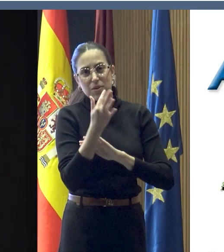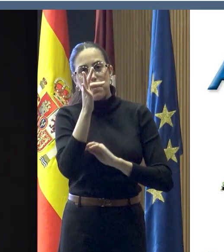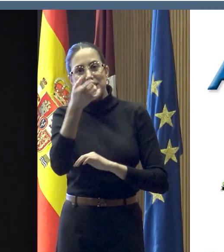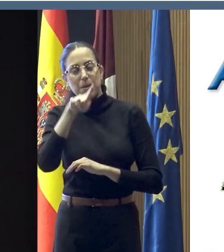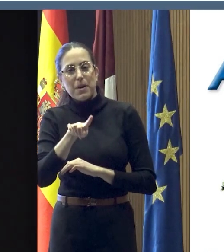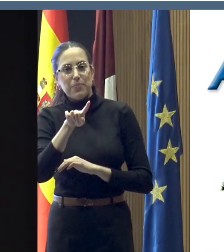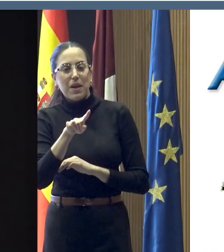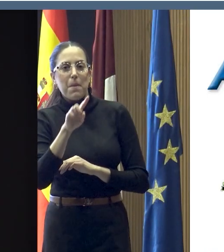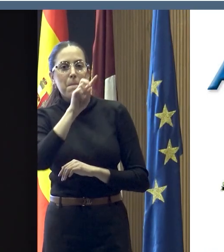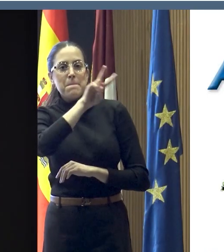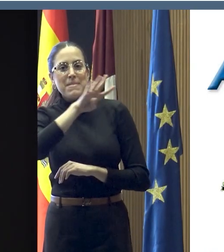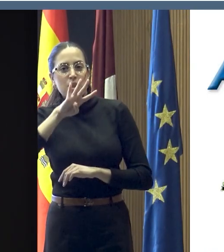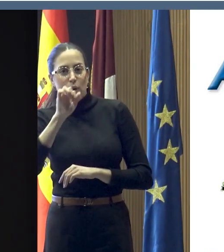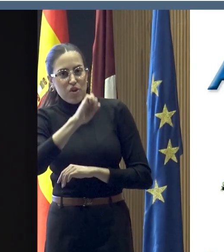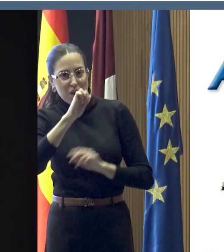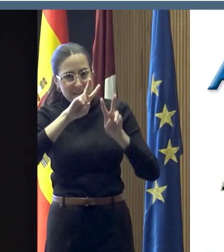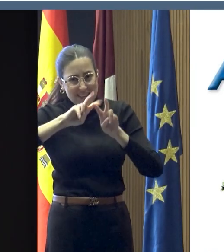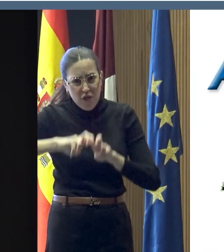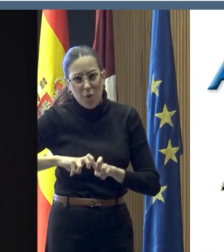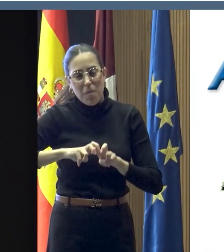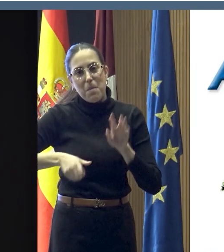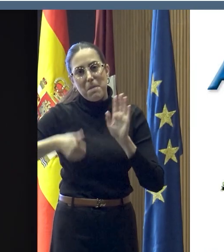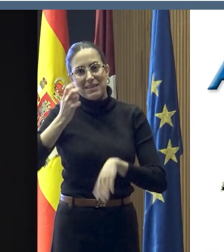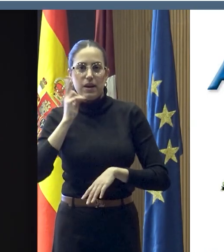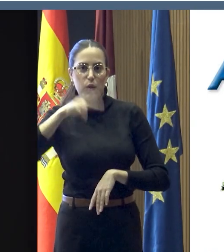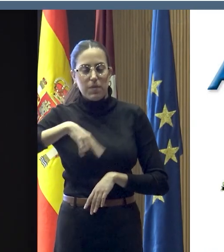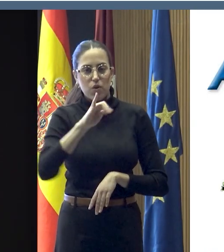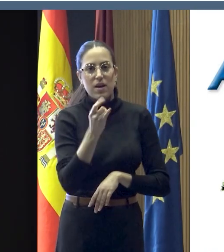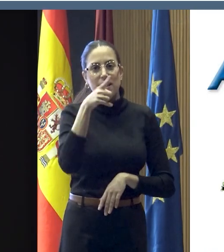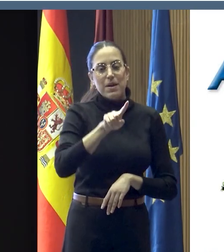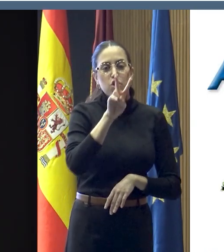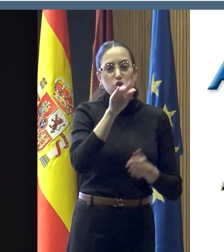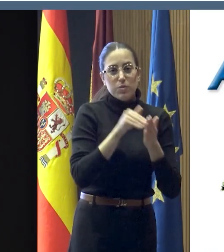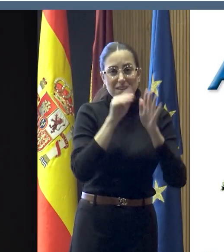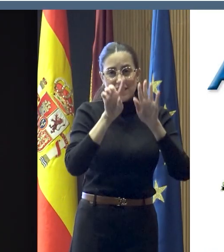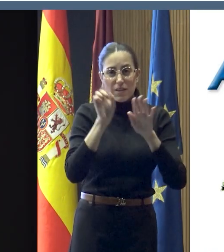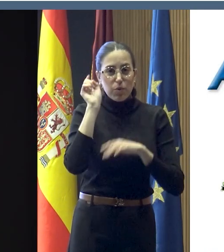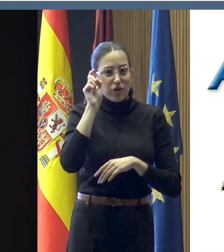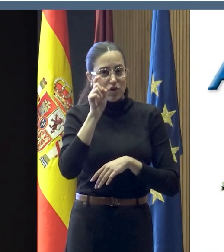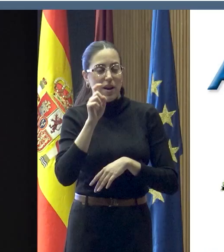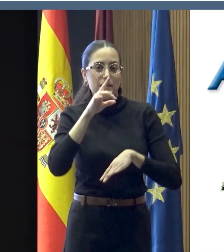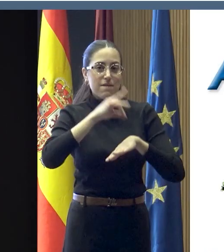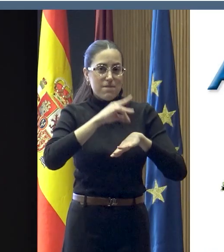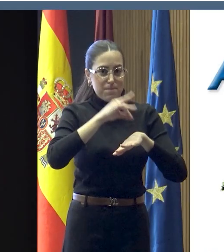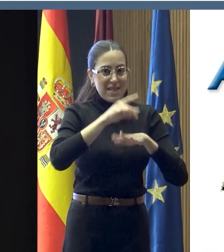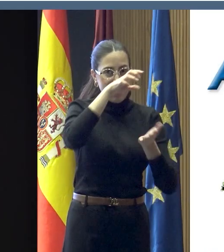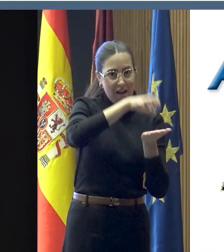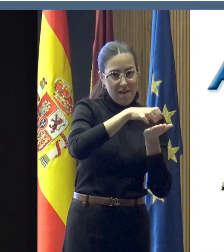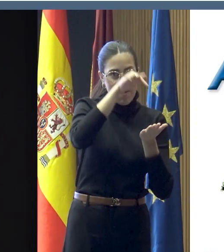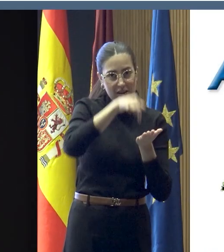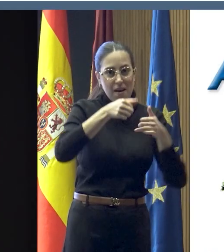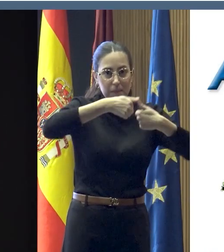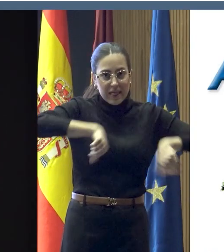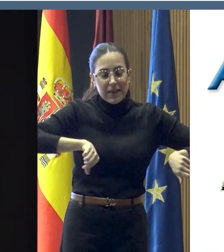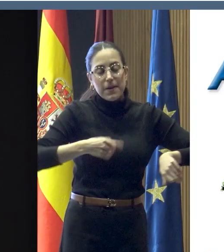investigación reconocidos. Desde 2006 ejerce también como profesora en la Facultad de Medicina de Albacete, donde